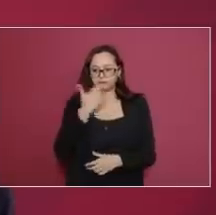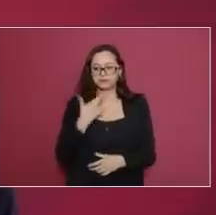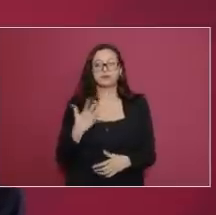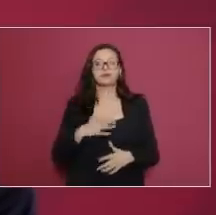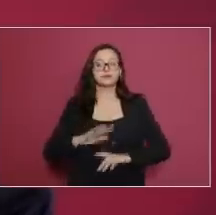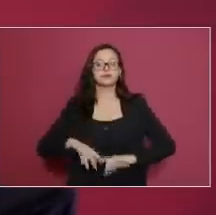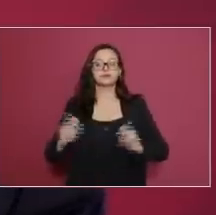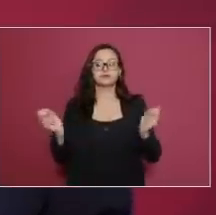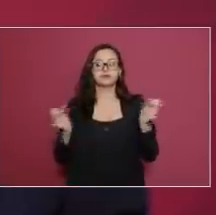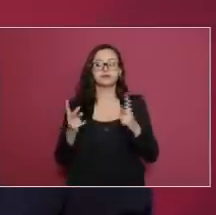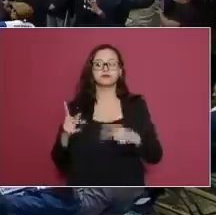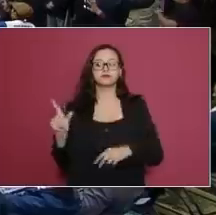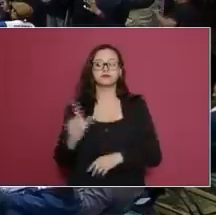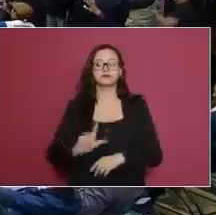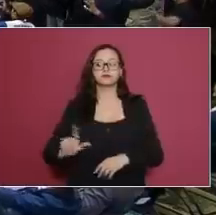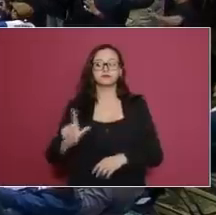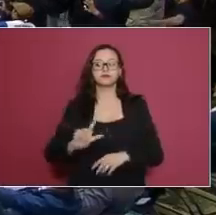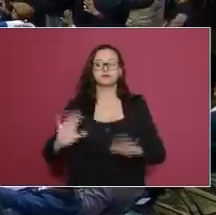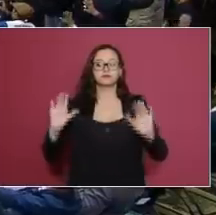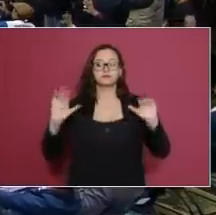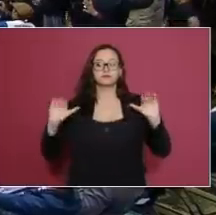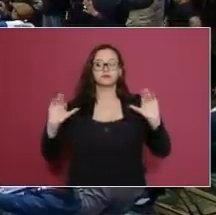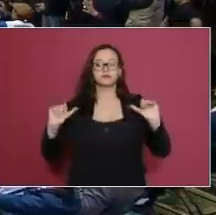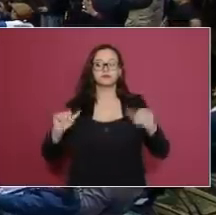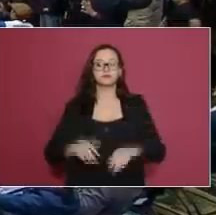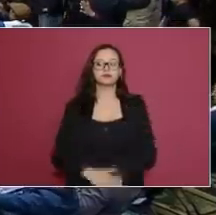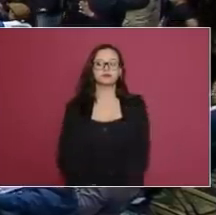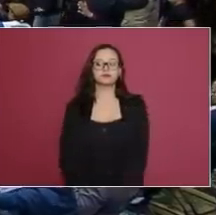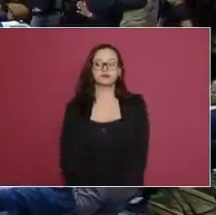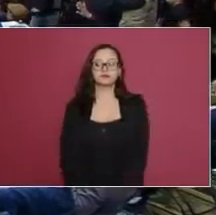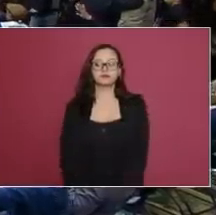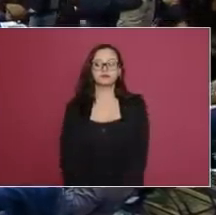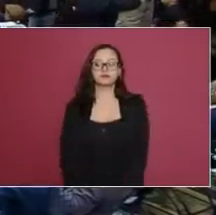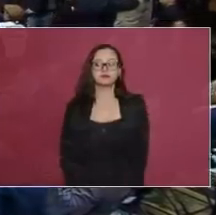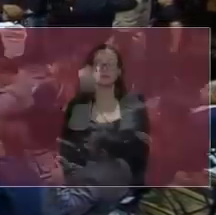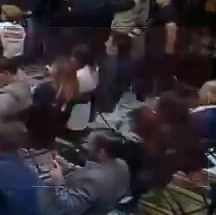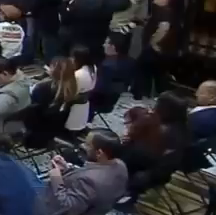revisarlos. Muy bien, nos vemos entonces el lunes. Adiós, adiós.